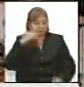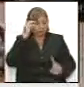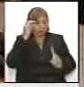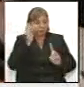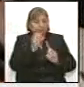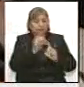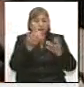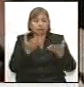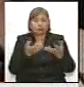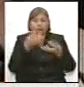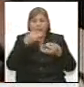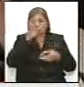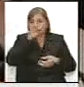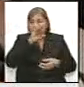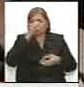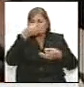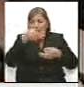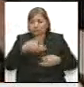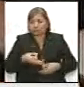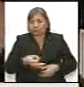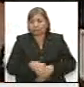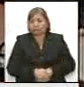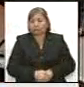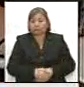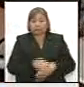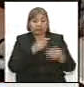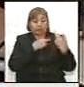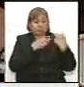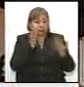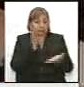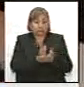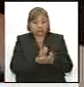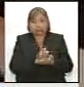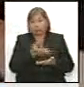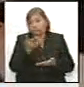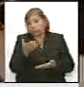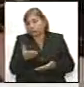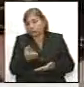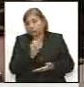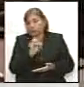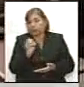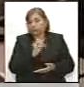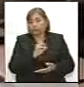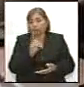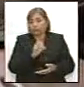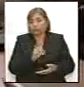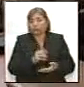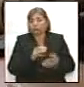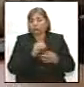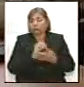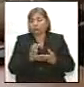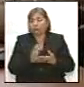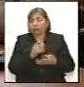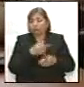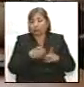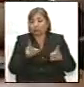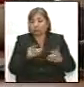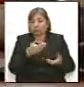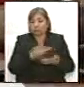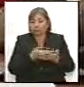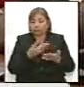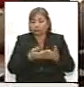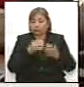que queremos es buscar la verdad y si corresponde sancionar al congresista o si no corresponde absolverlo, pero en el marco